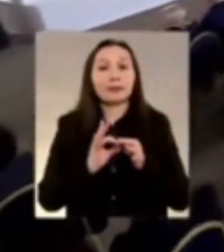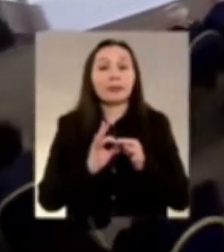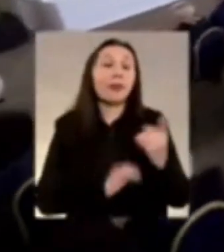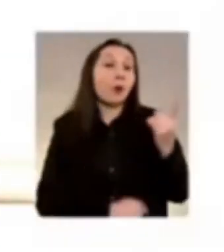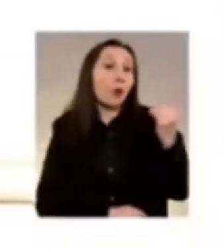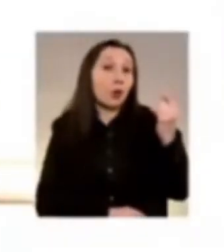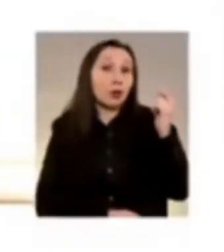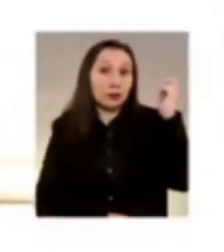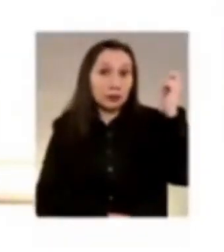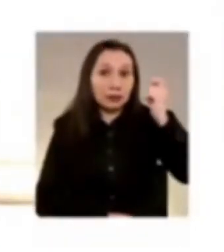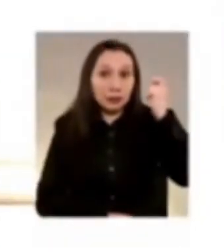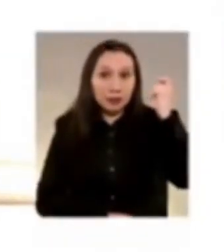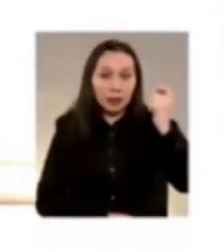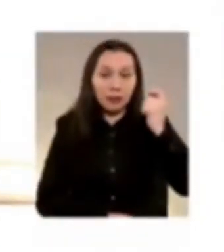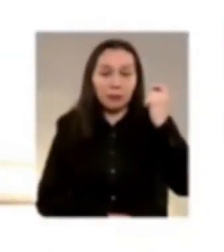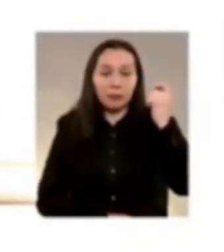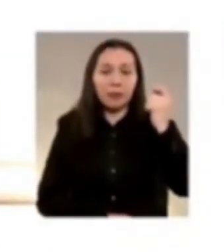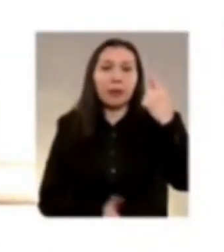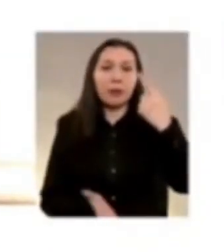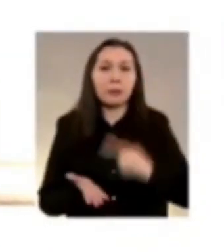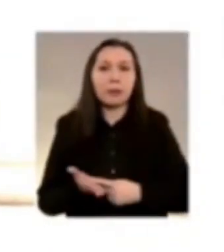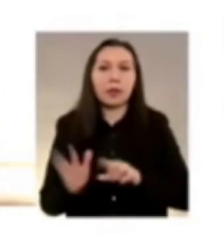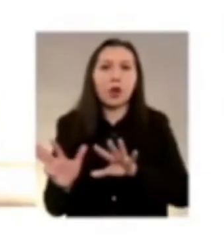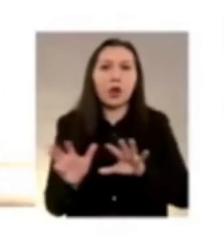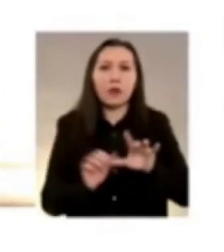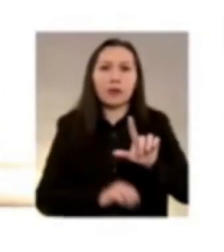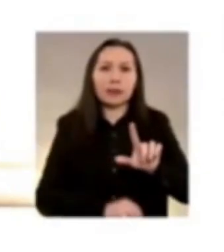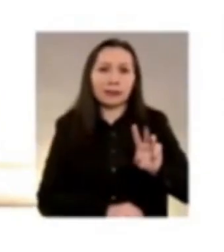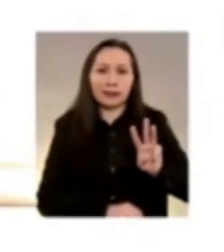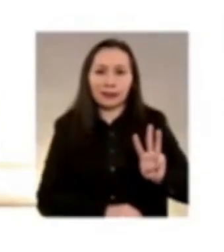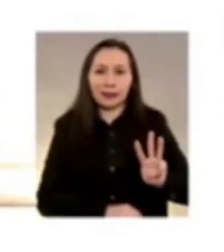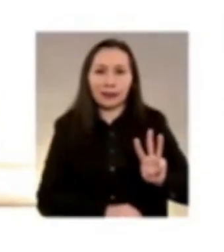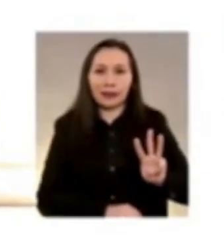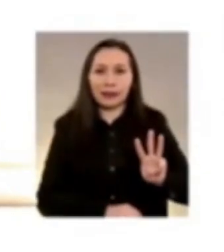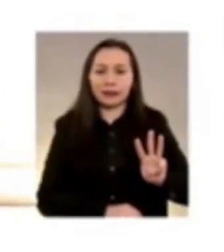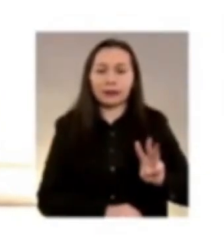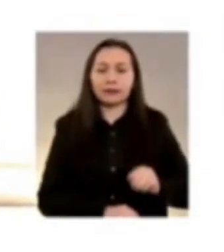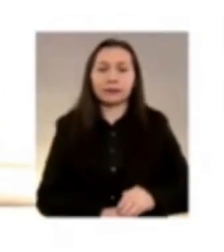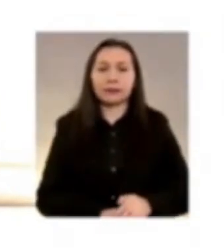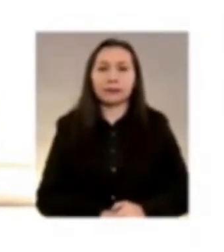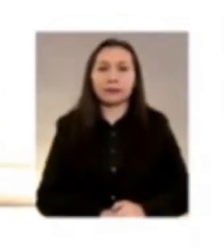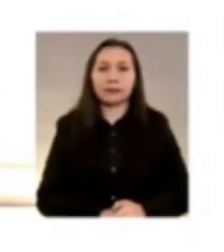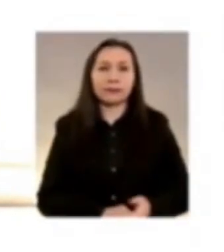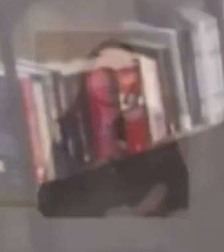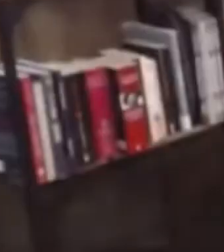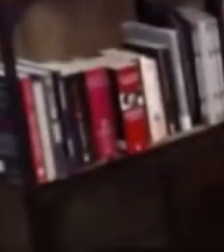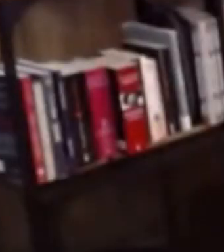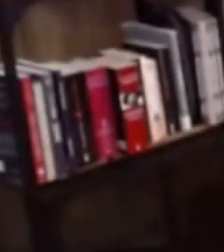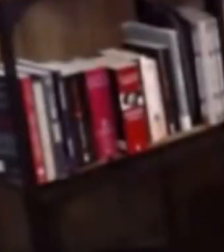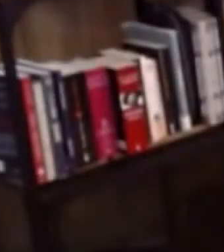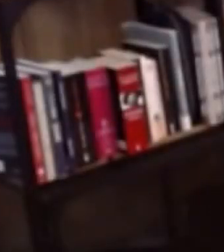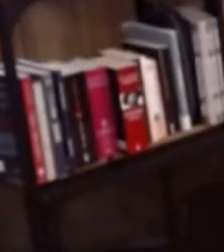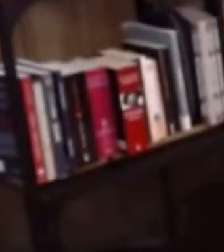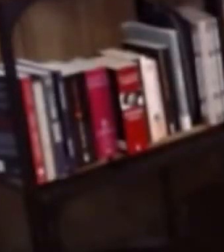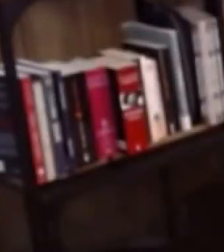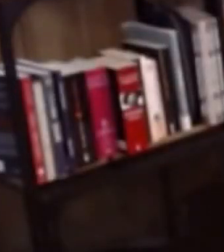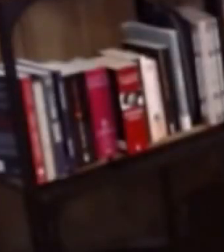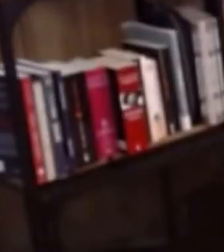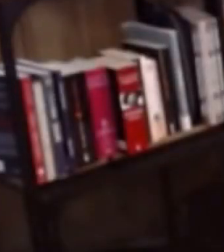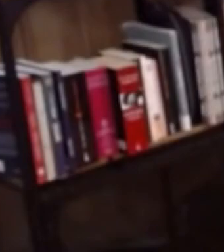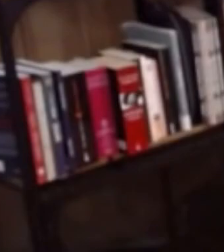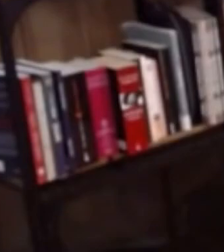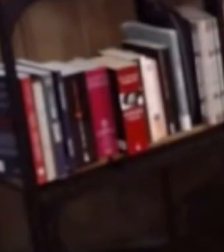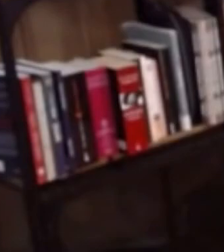que son, pues vamos, importantes que se puedan plantear en relación a este incidente. Y